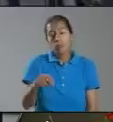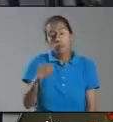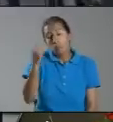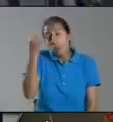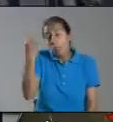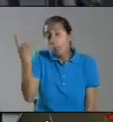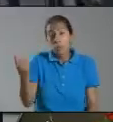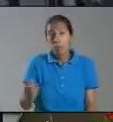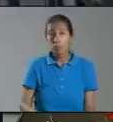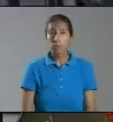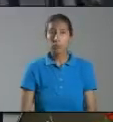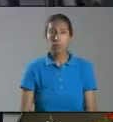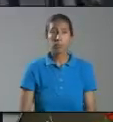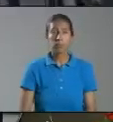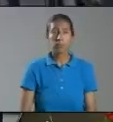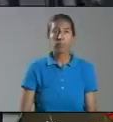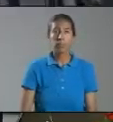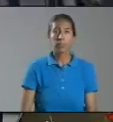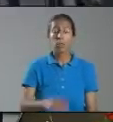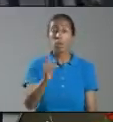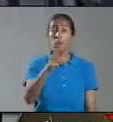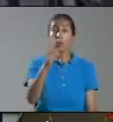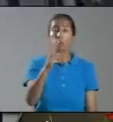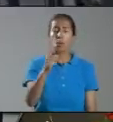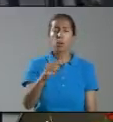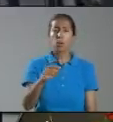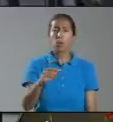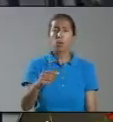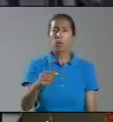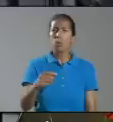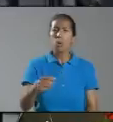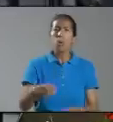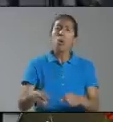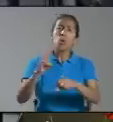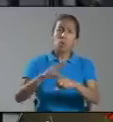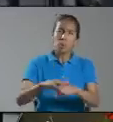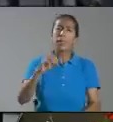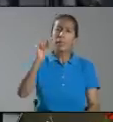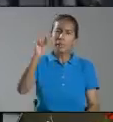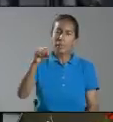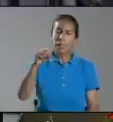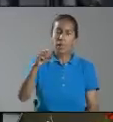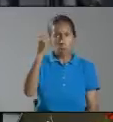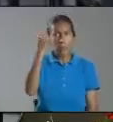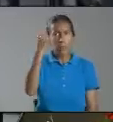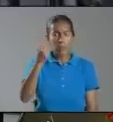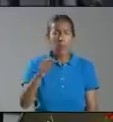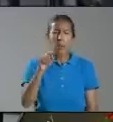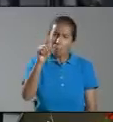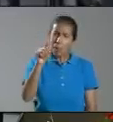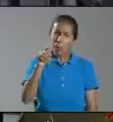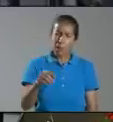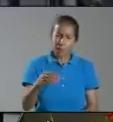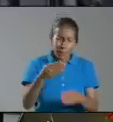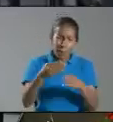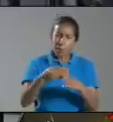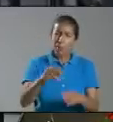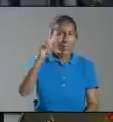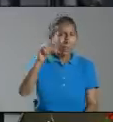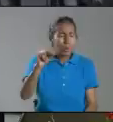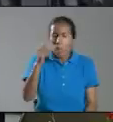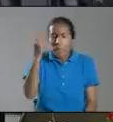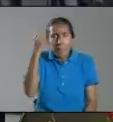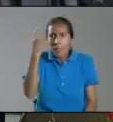No entiendo. Todo lo demás lo entiendo, pero esa parte no. ¿Por qué él dice que? Es